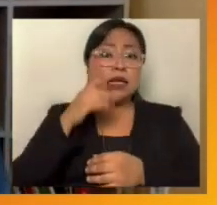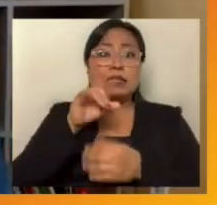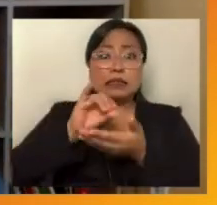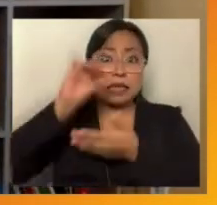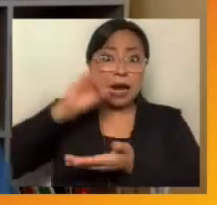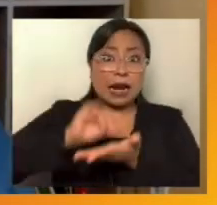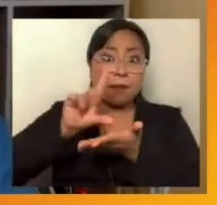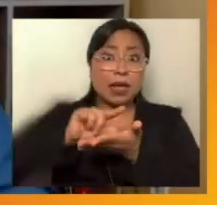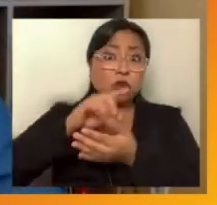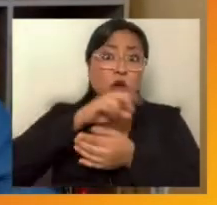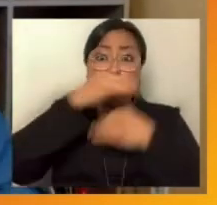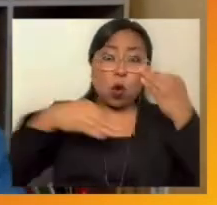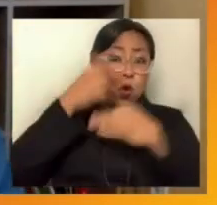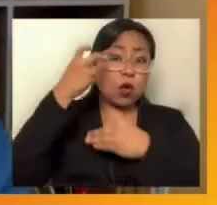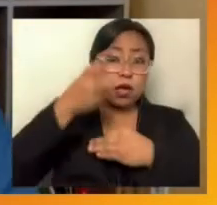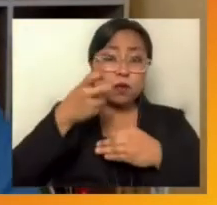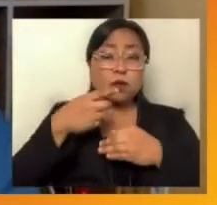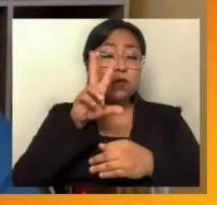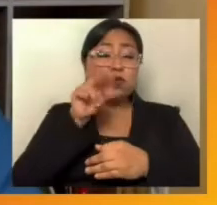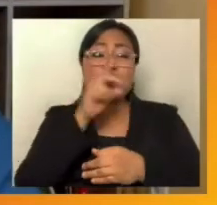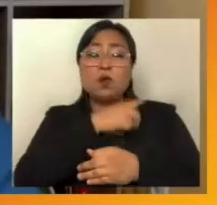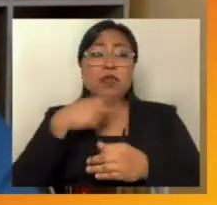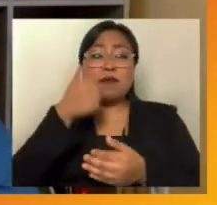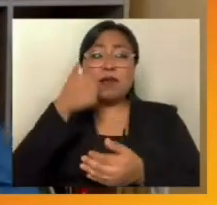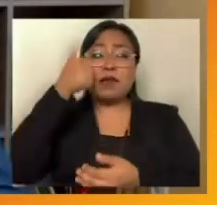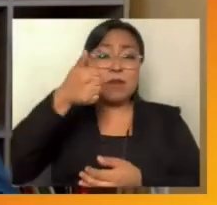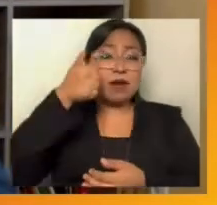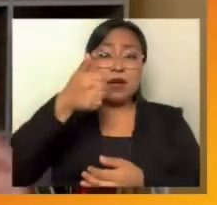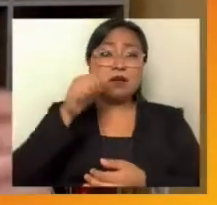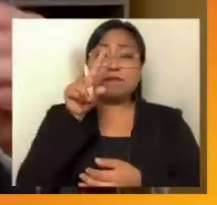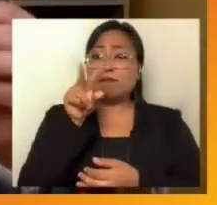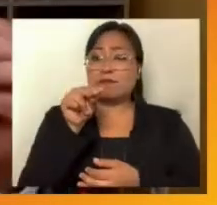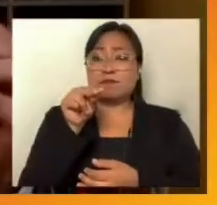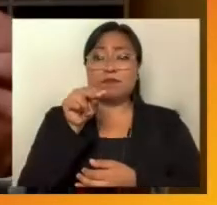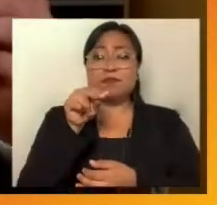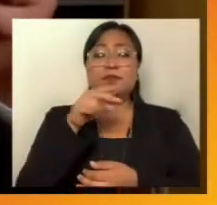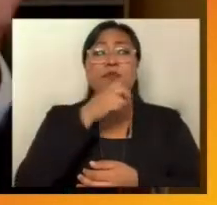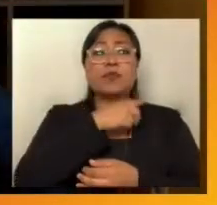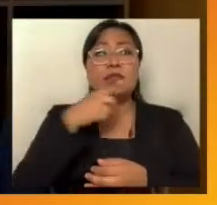de followers. Y fíjate lo que te voy a poner aquí.